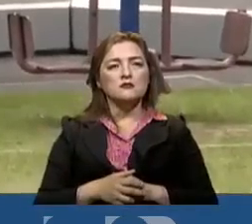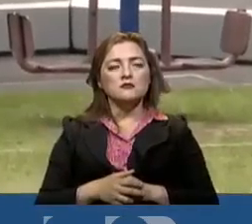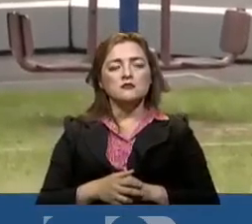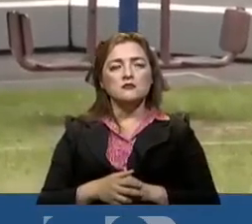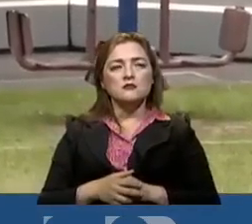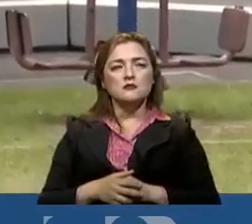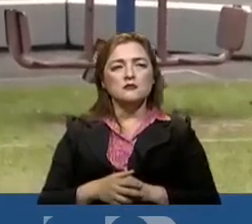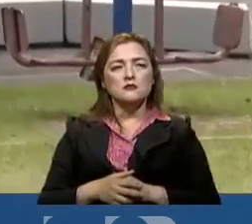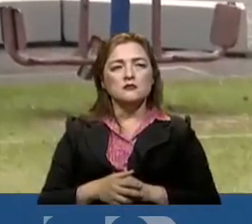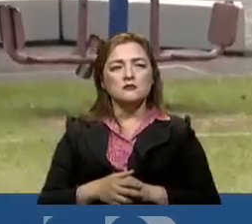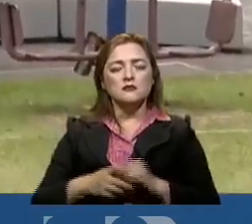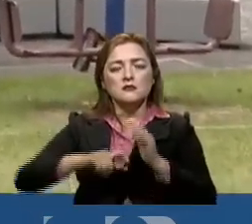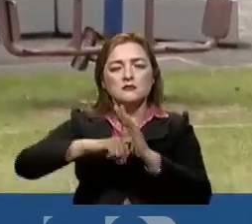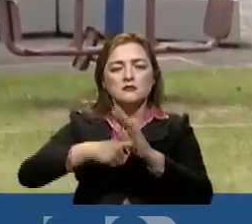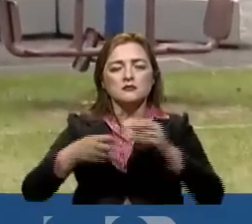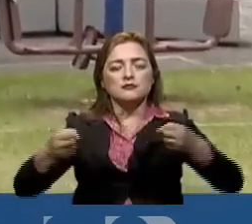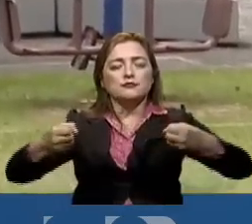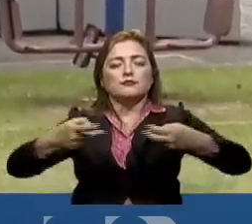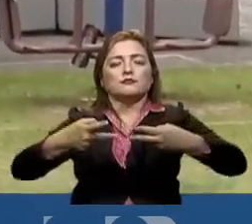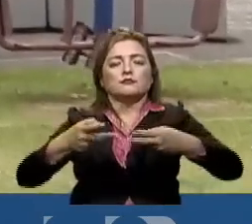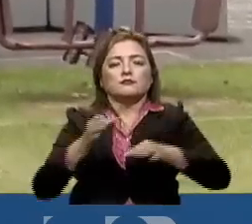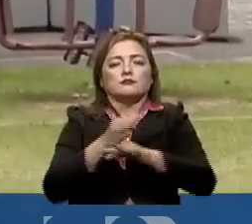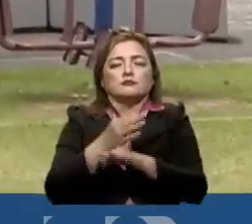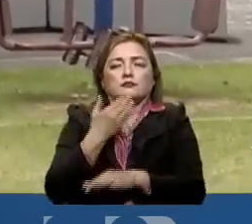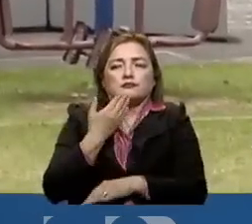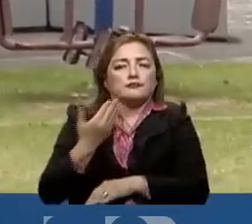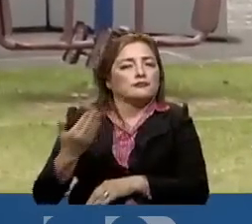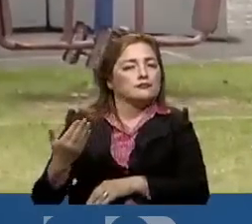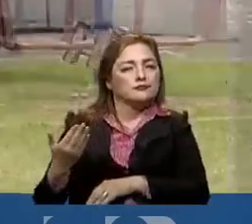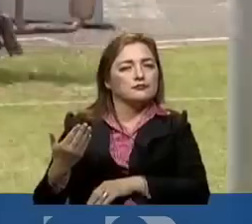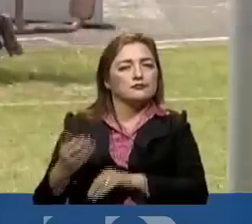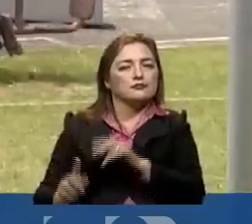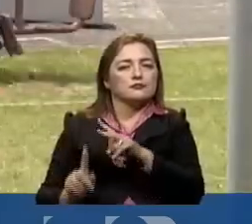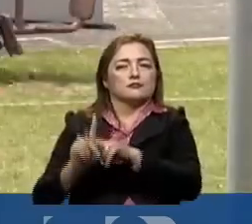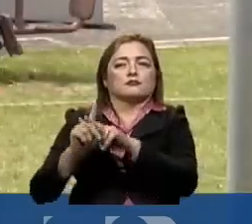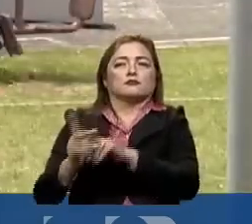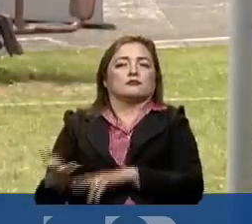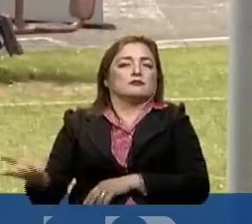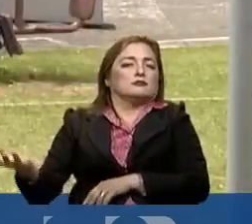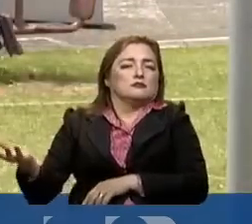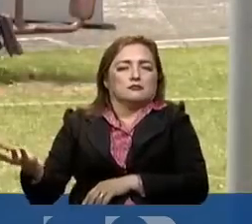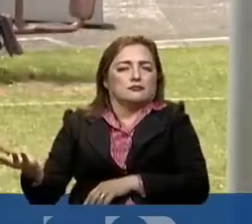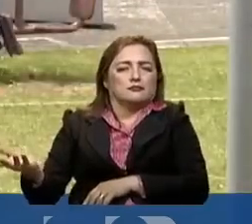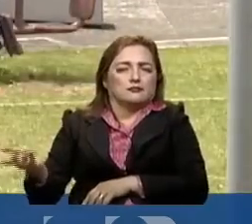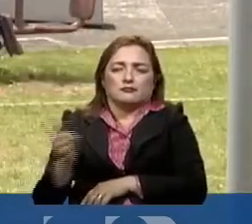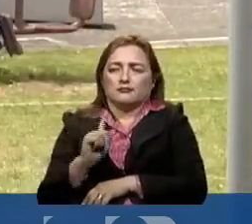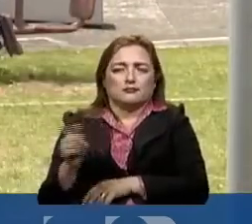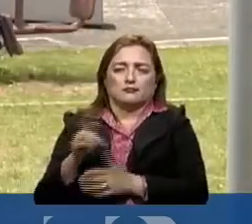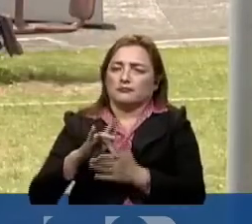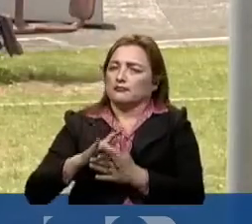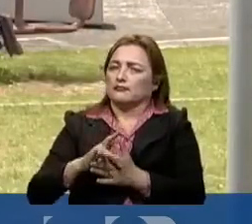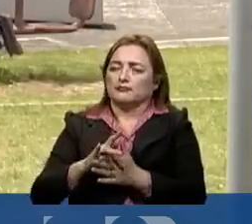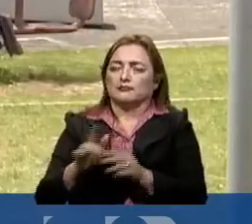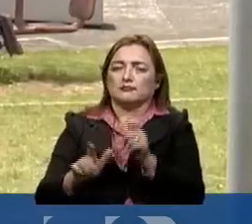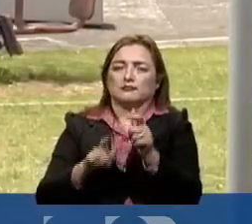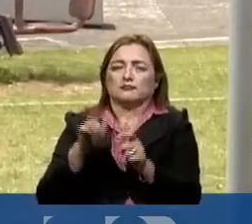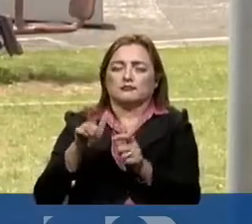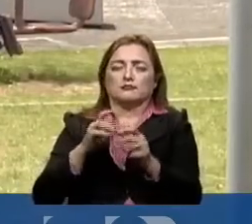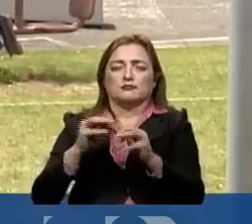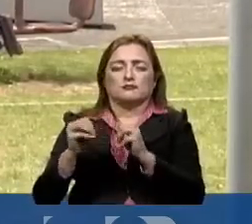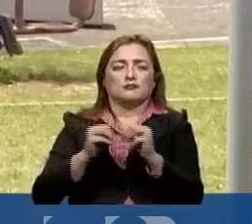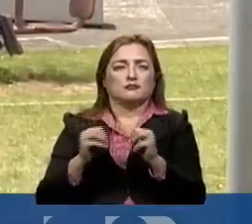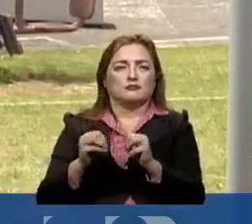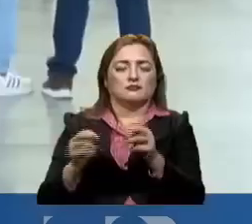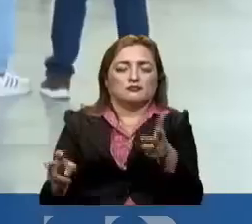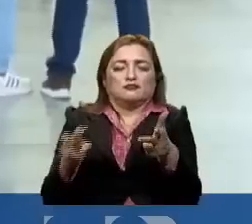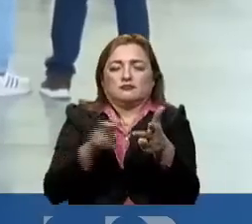no tener condiciones para que opere es parte de la improvisación. Es altamente riesgoso para todos, para los bienes y para